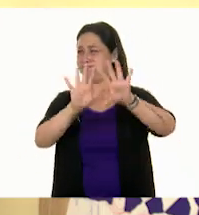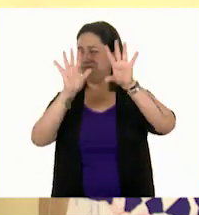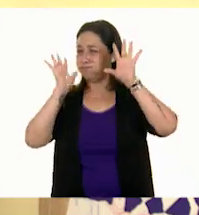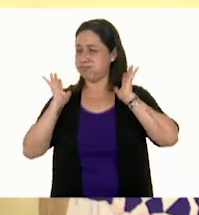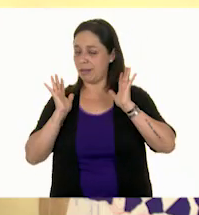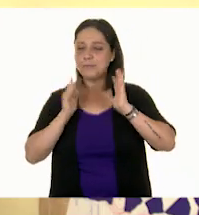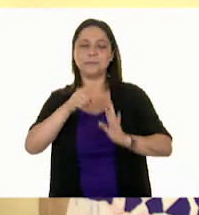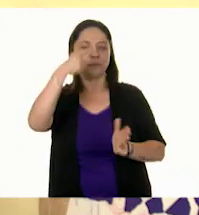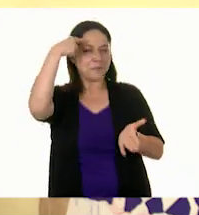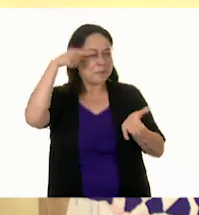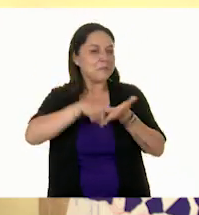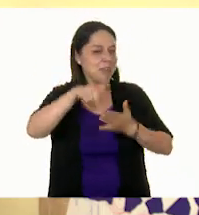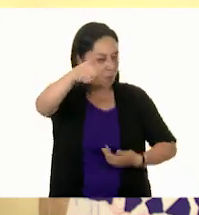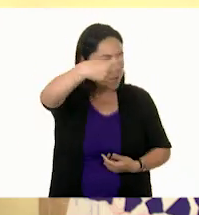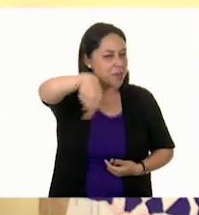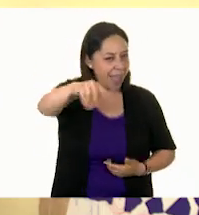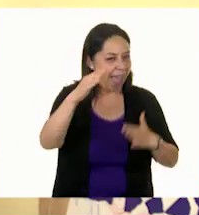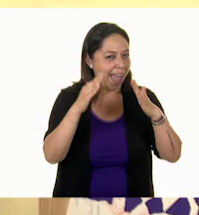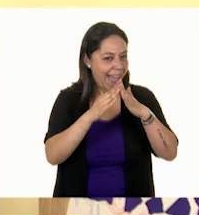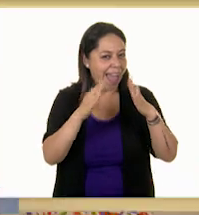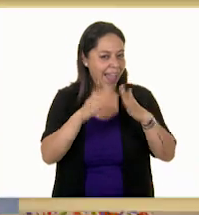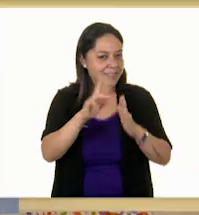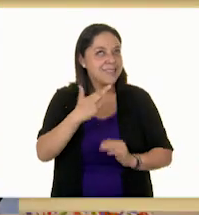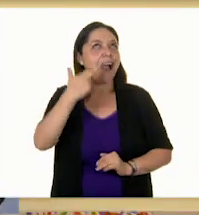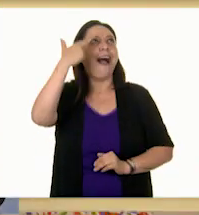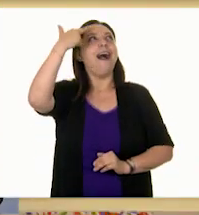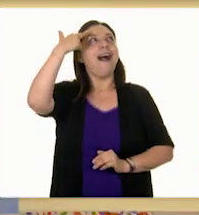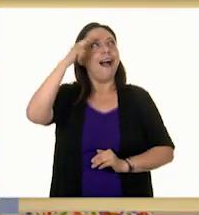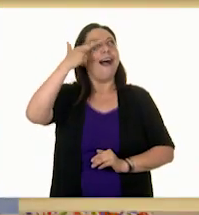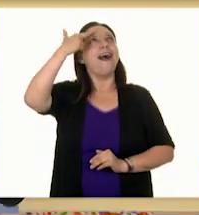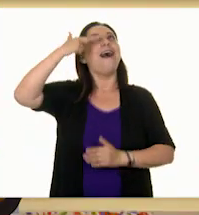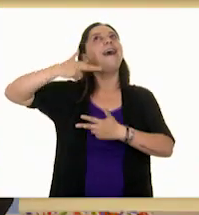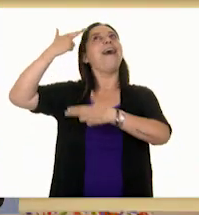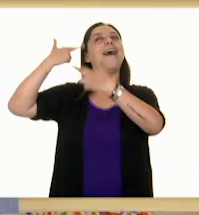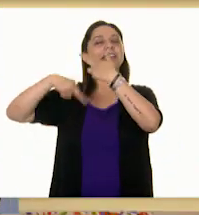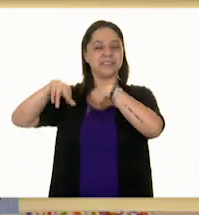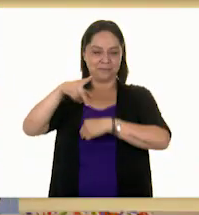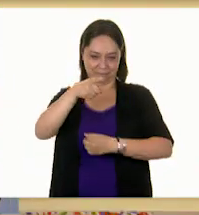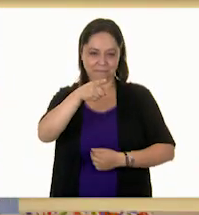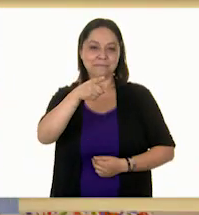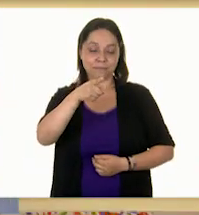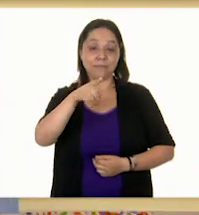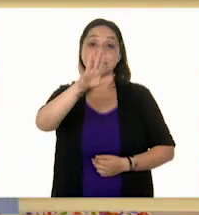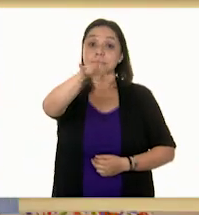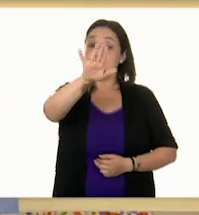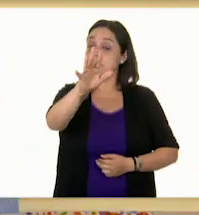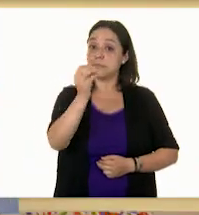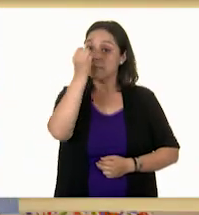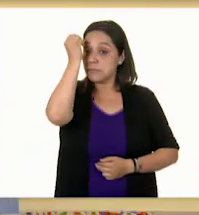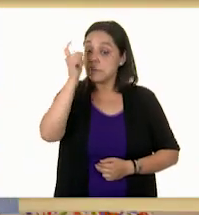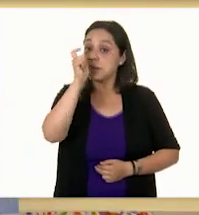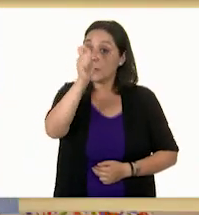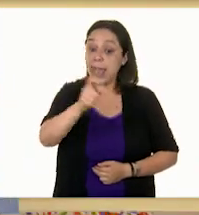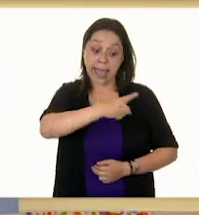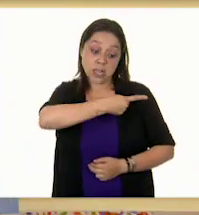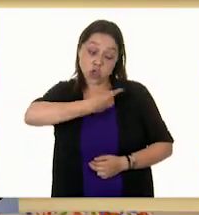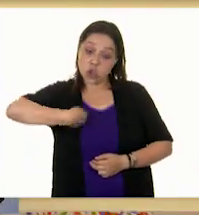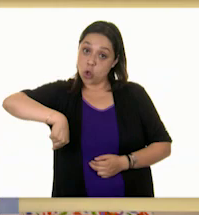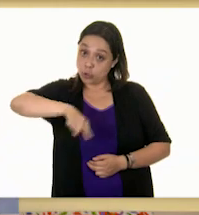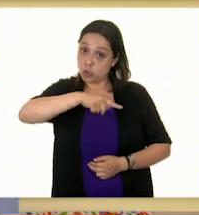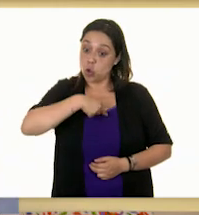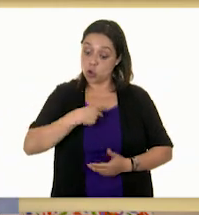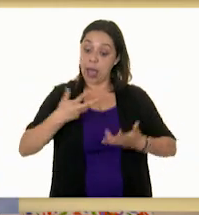casa también recordaron juegos increíbles. No olviden que nuestro lugar en esas interacciones será el